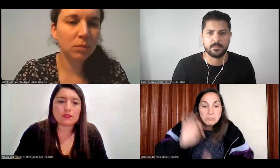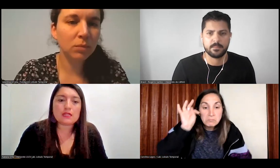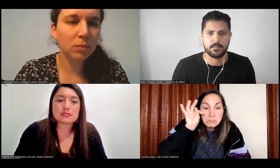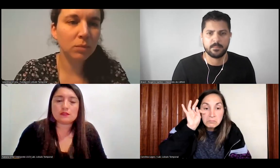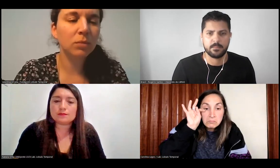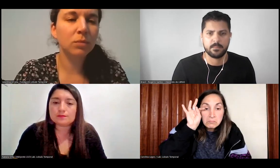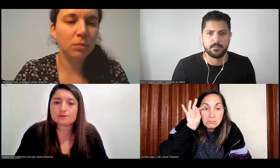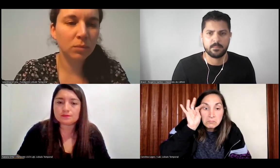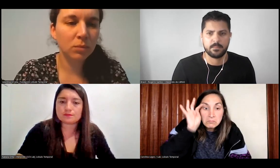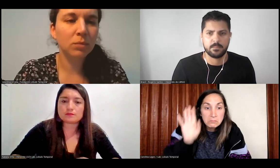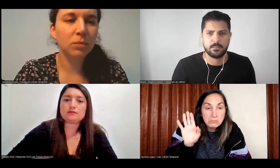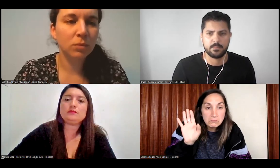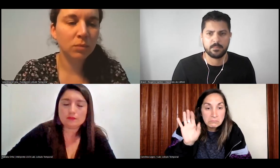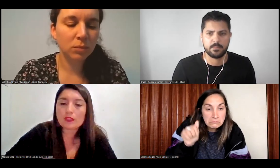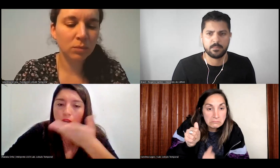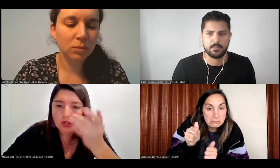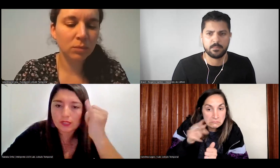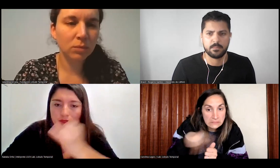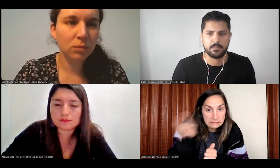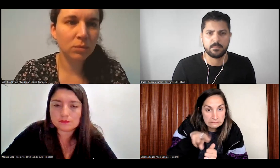Ya, a ver, ahí sí.